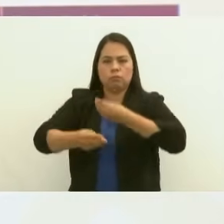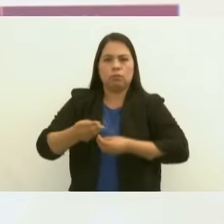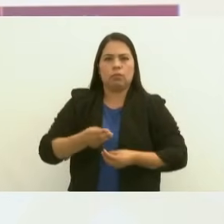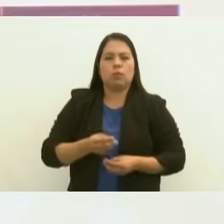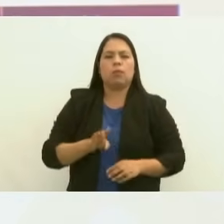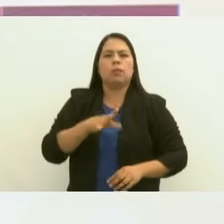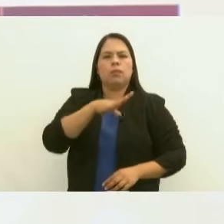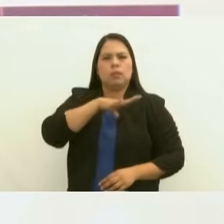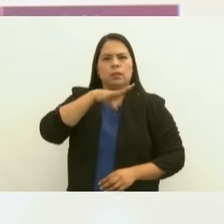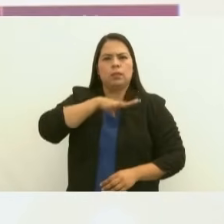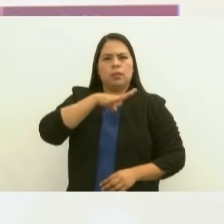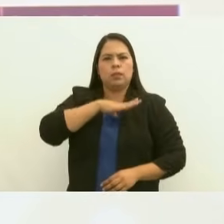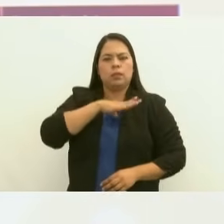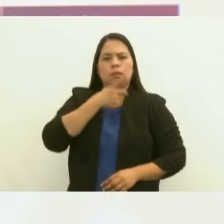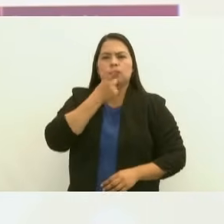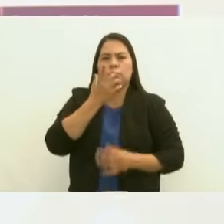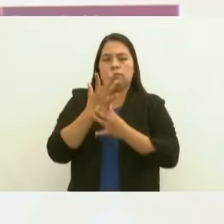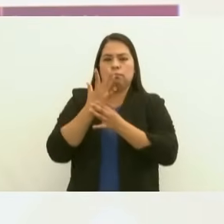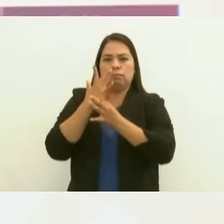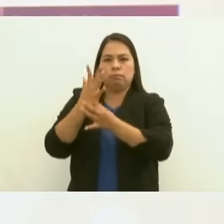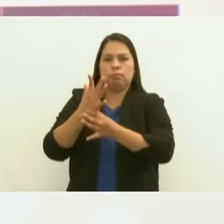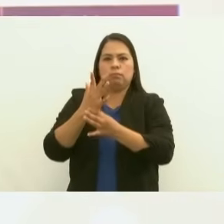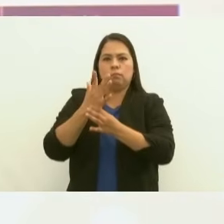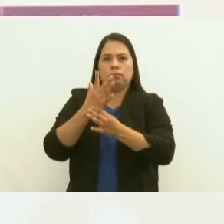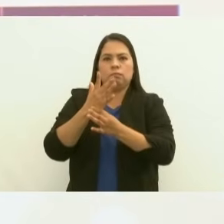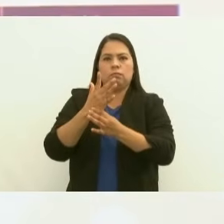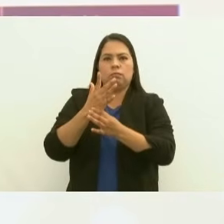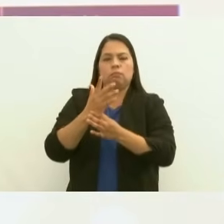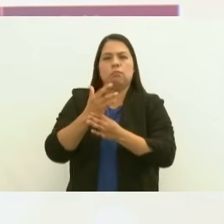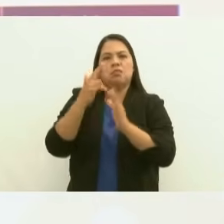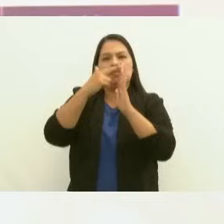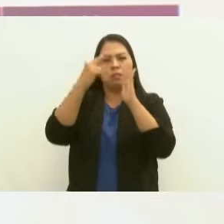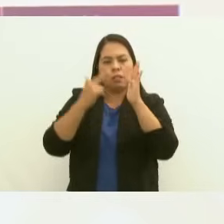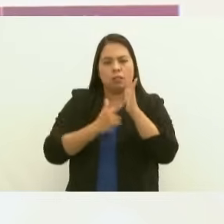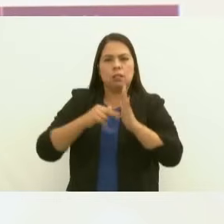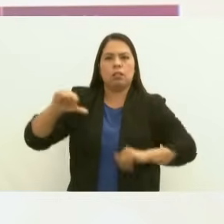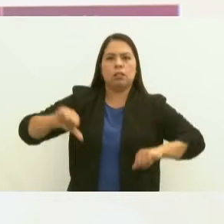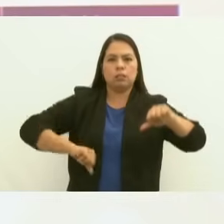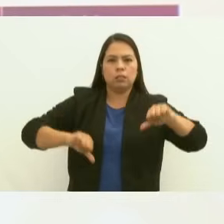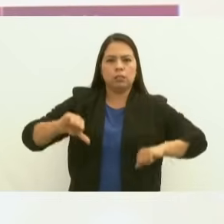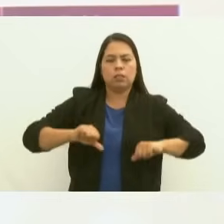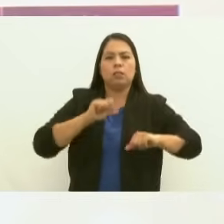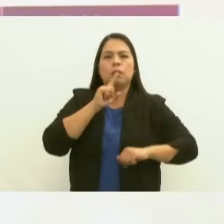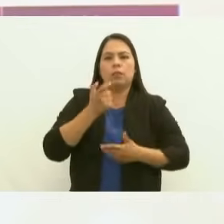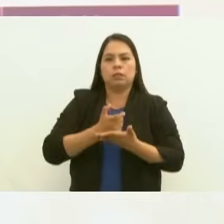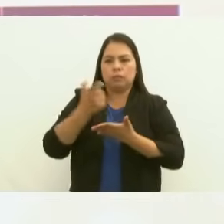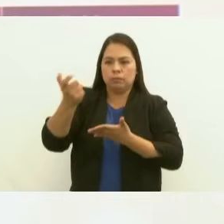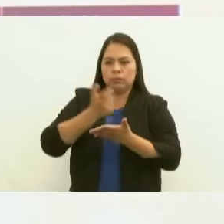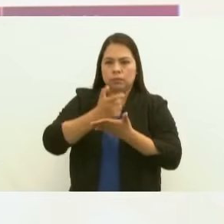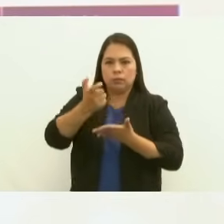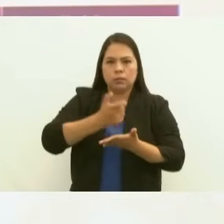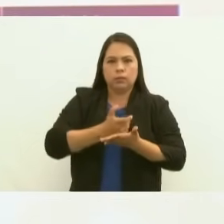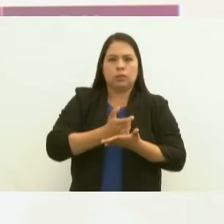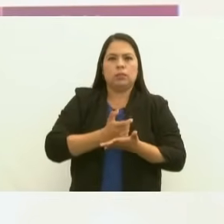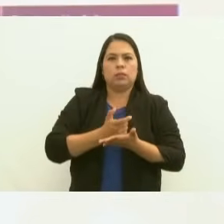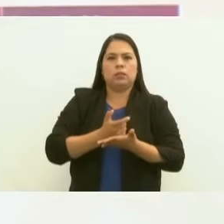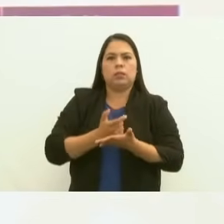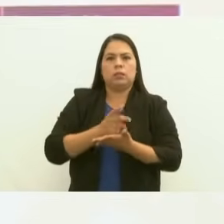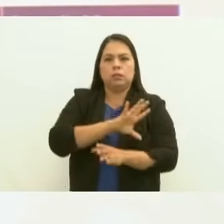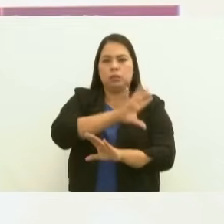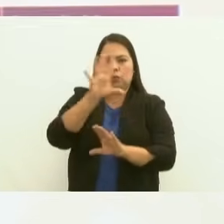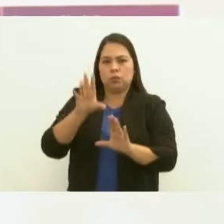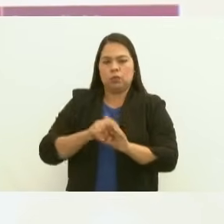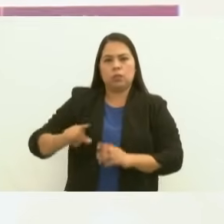cual se establecen los lineamientos, actividades y recursos necesarios entre los dos órdenes de